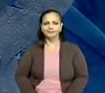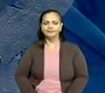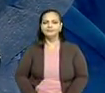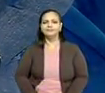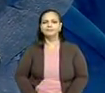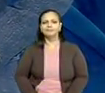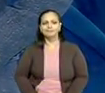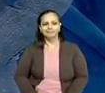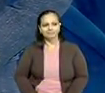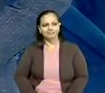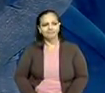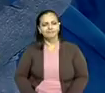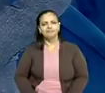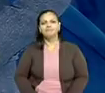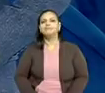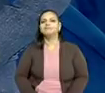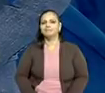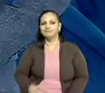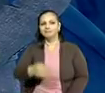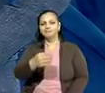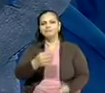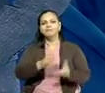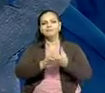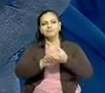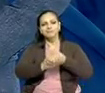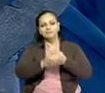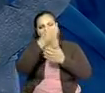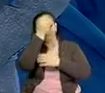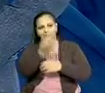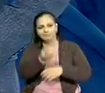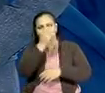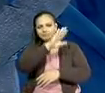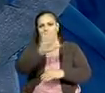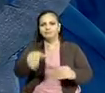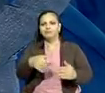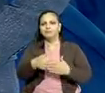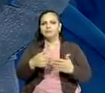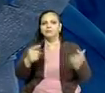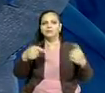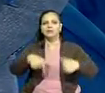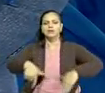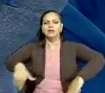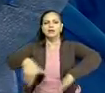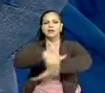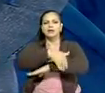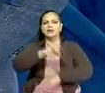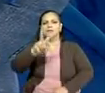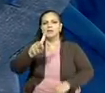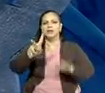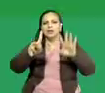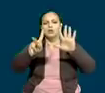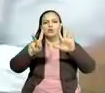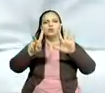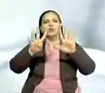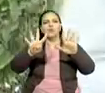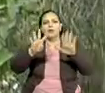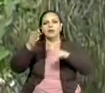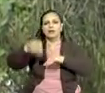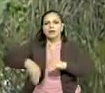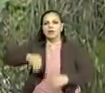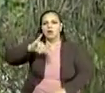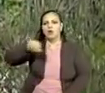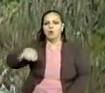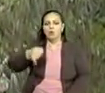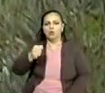Buenos días, José Luis, amigos televidentes, en la 29 y la J, un sector muy popular del suroeste de Guayaquil, donde el municipio y la ATM, les mostramos aquí